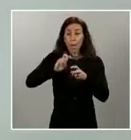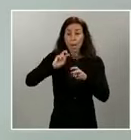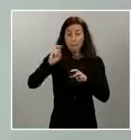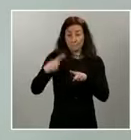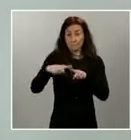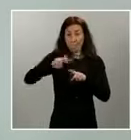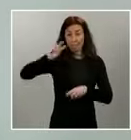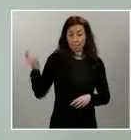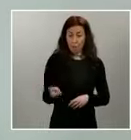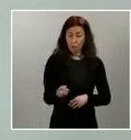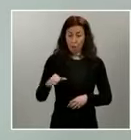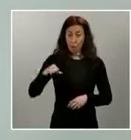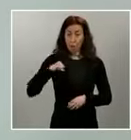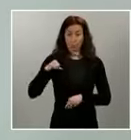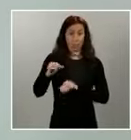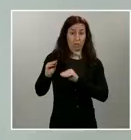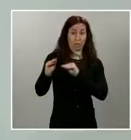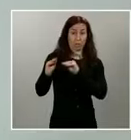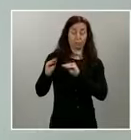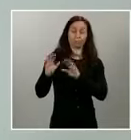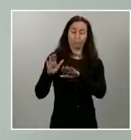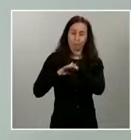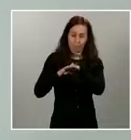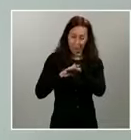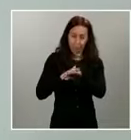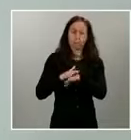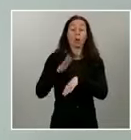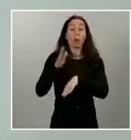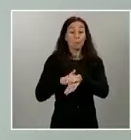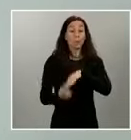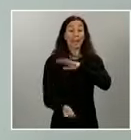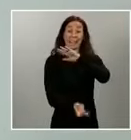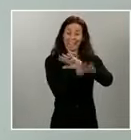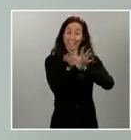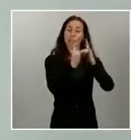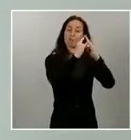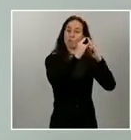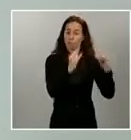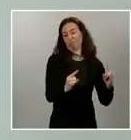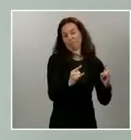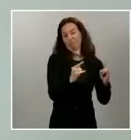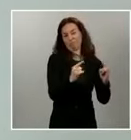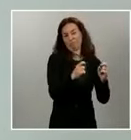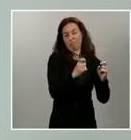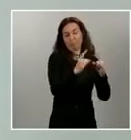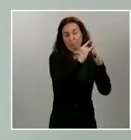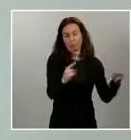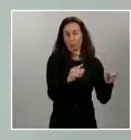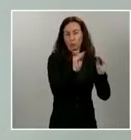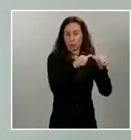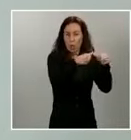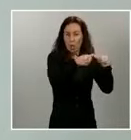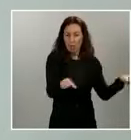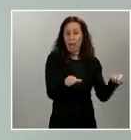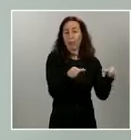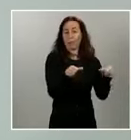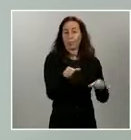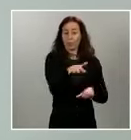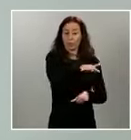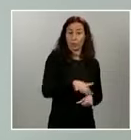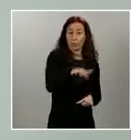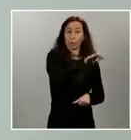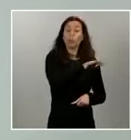General, para instalar un hospital, una ampliación del Hospital General de Albacete en las dependencias de la Facultad de Medicina